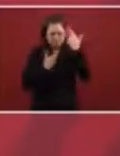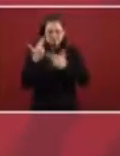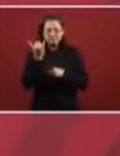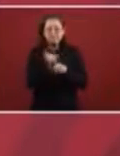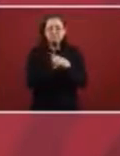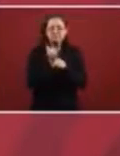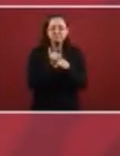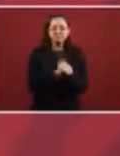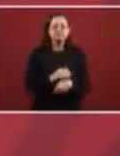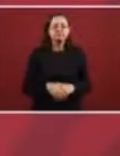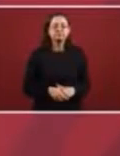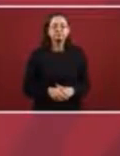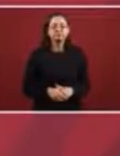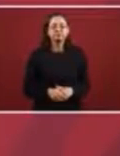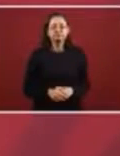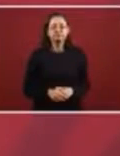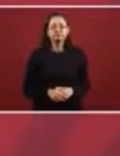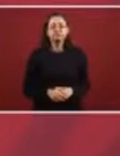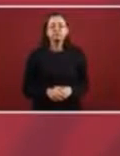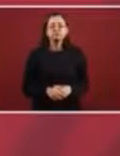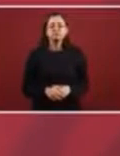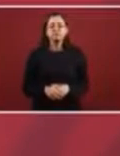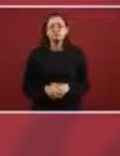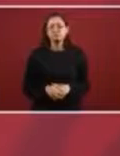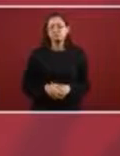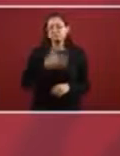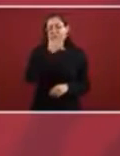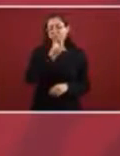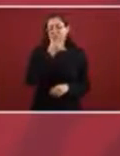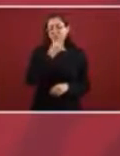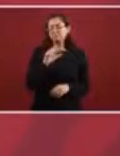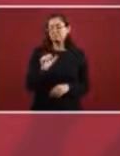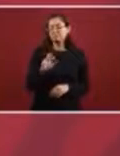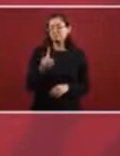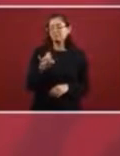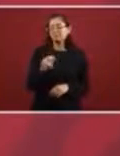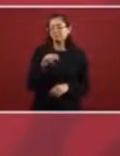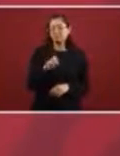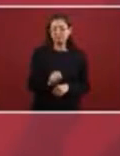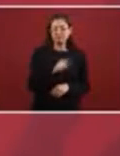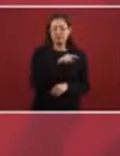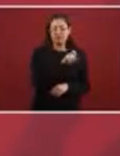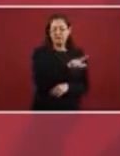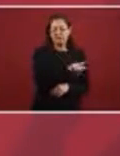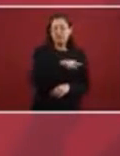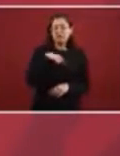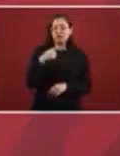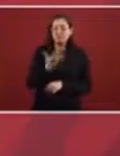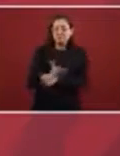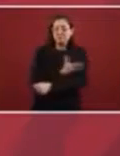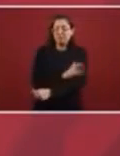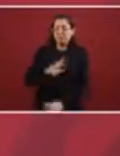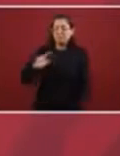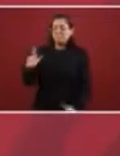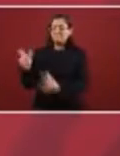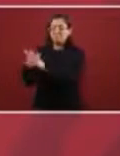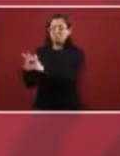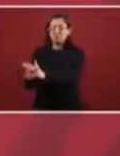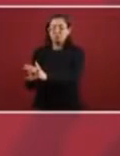casos de cárdenas que asesina madre le había